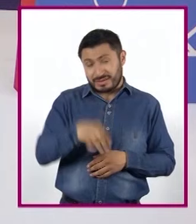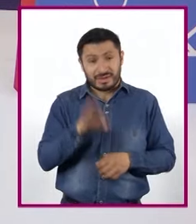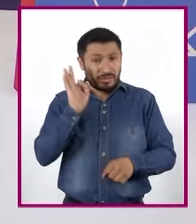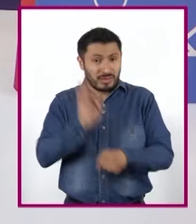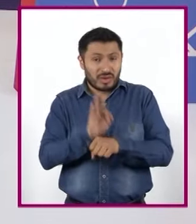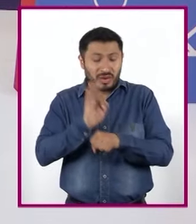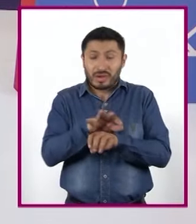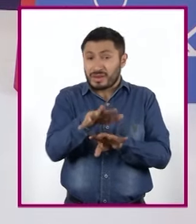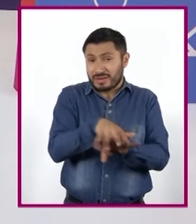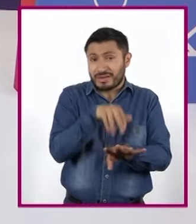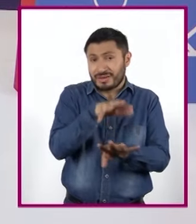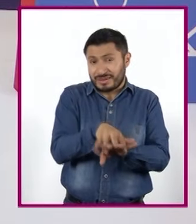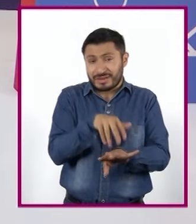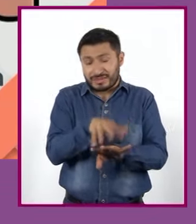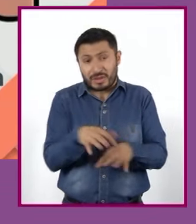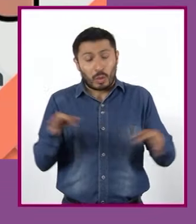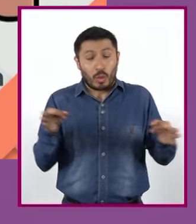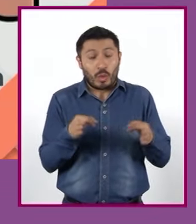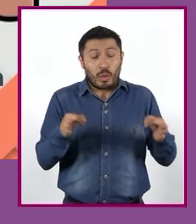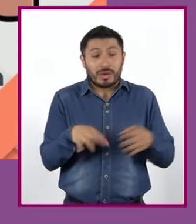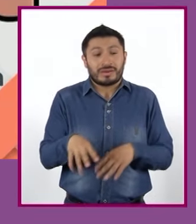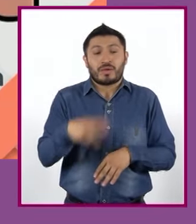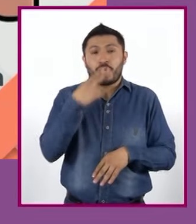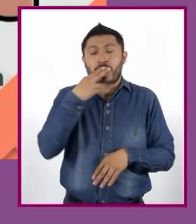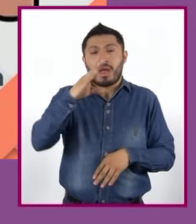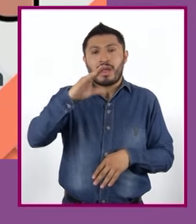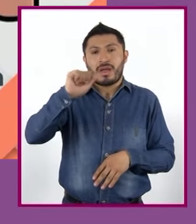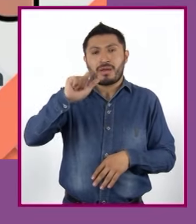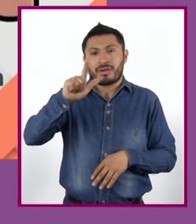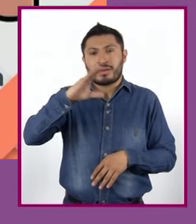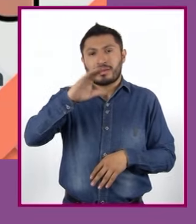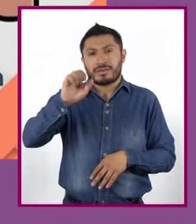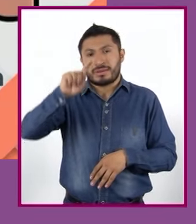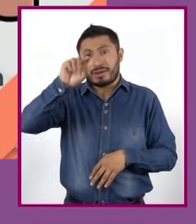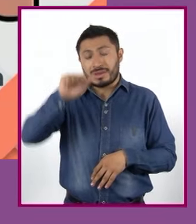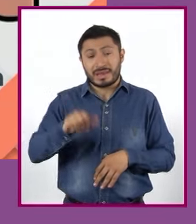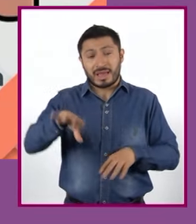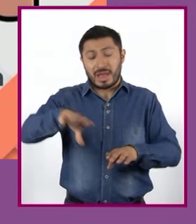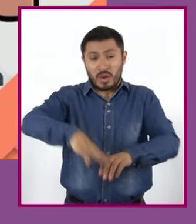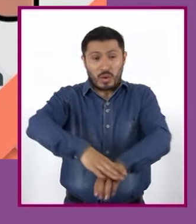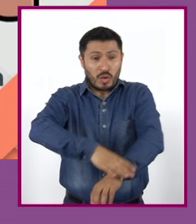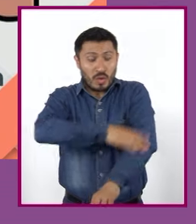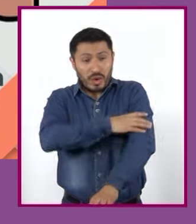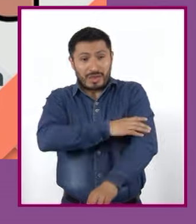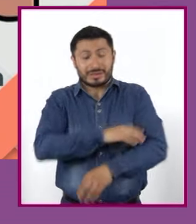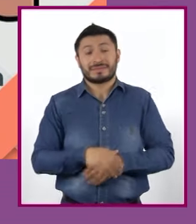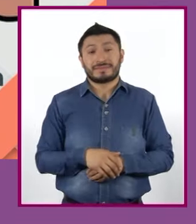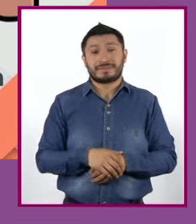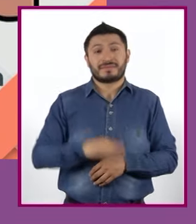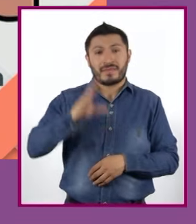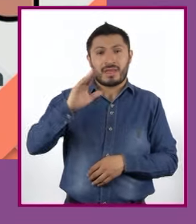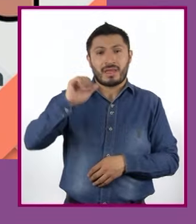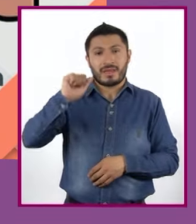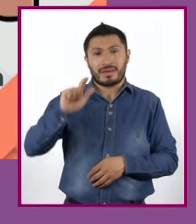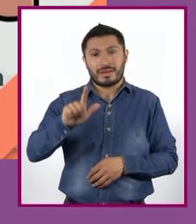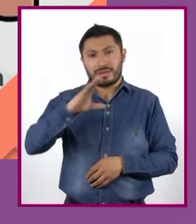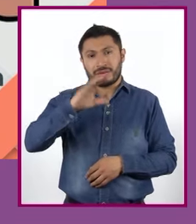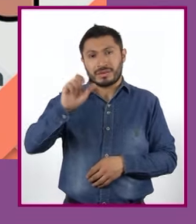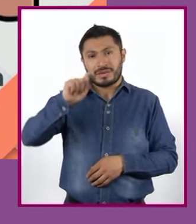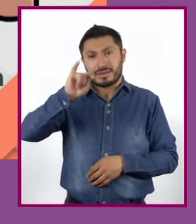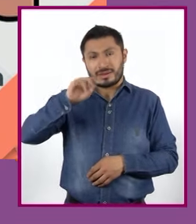los pies del frío, usamos calceta para lo largo y los calcetines para nombrar lo